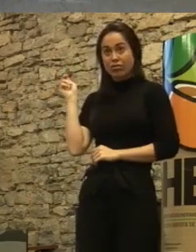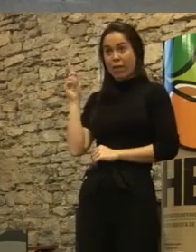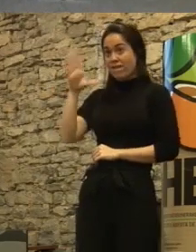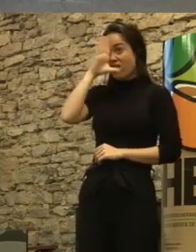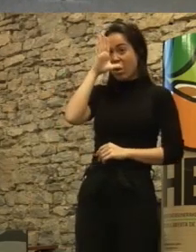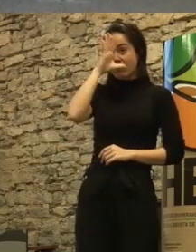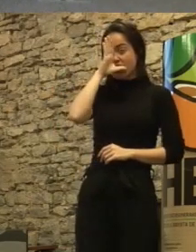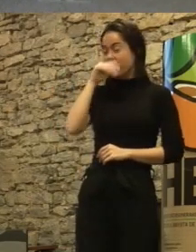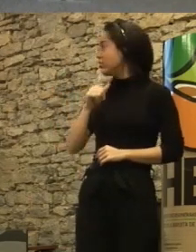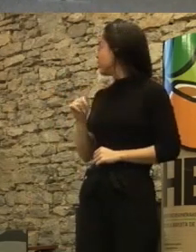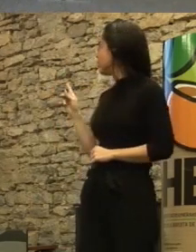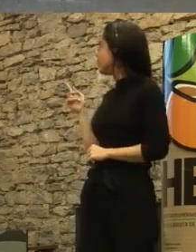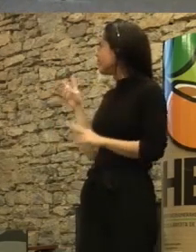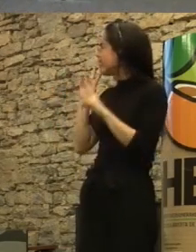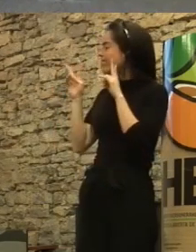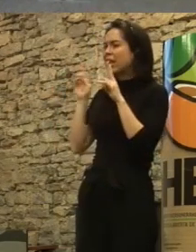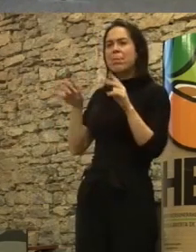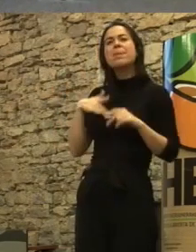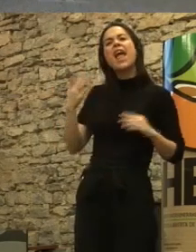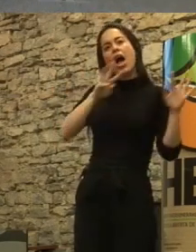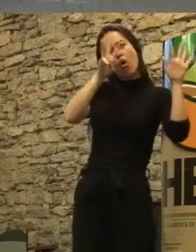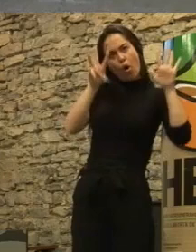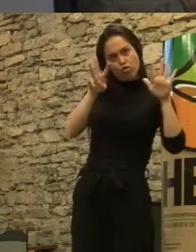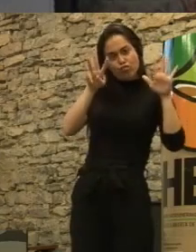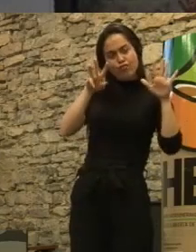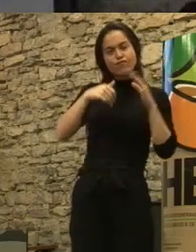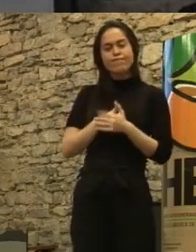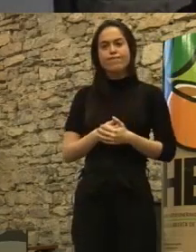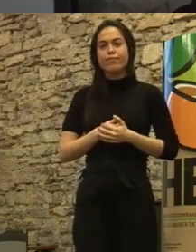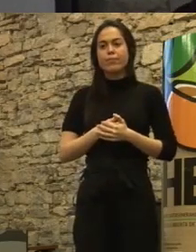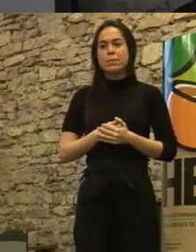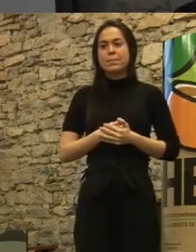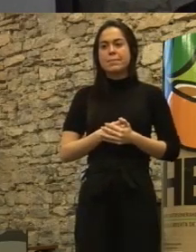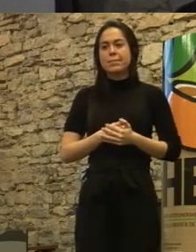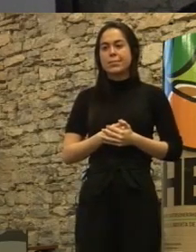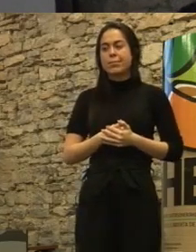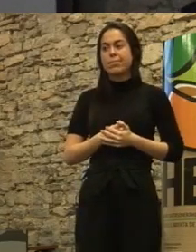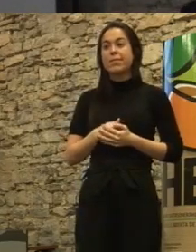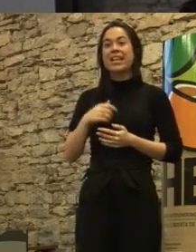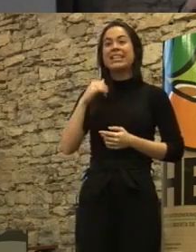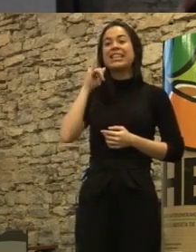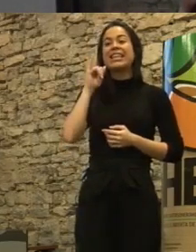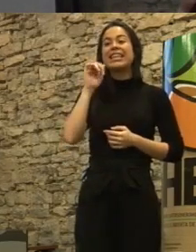febrero, no lo veo muy bien, 8, ¿vale? Aquí estamos en Irán.